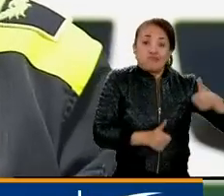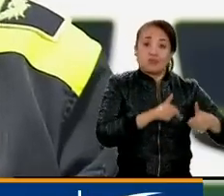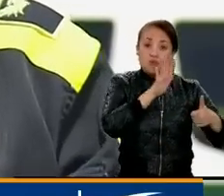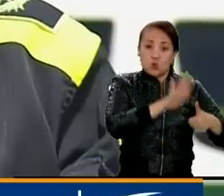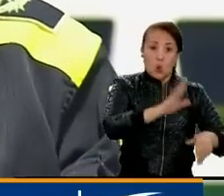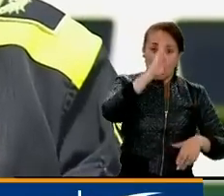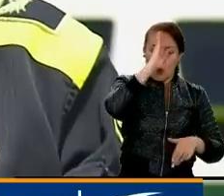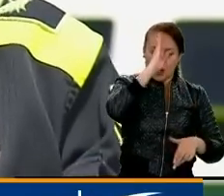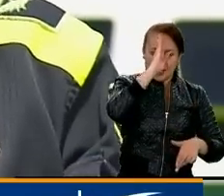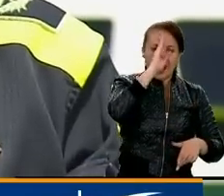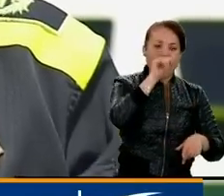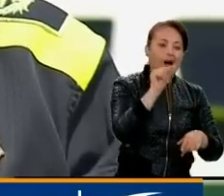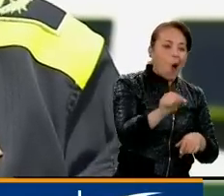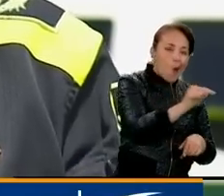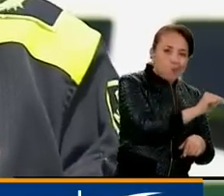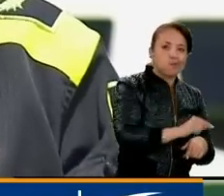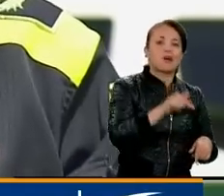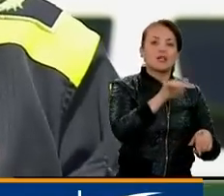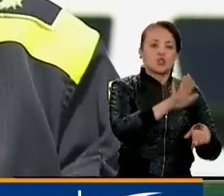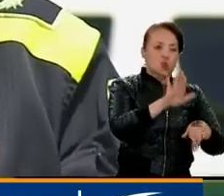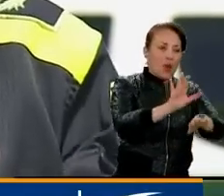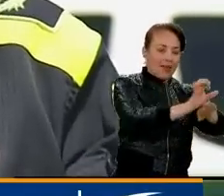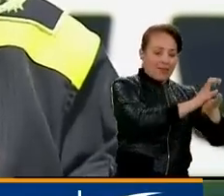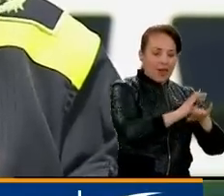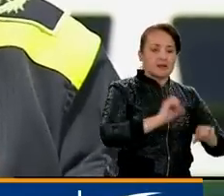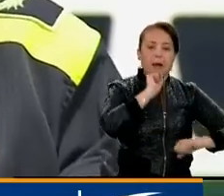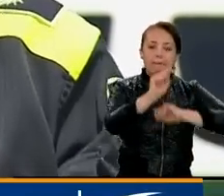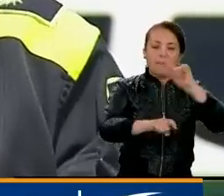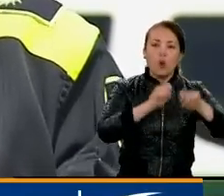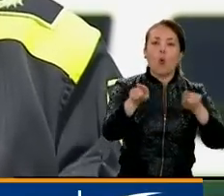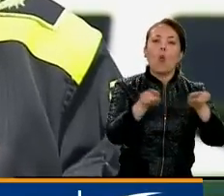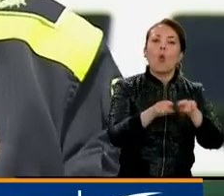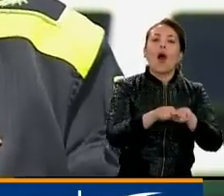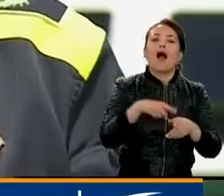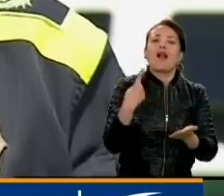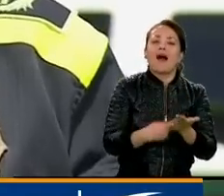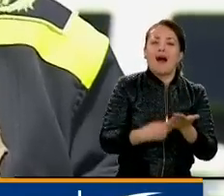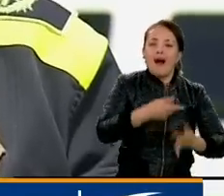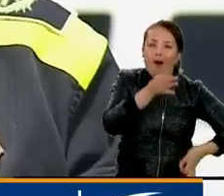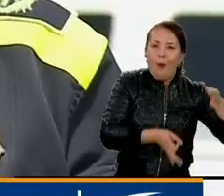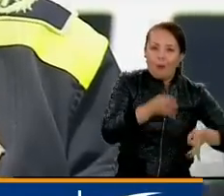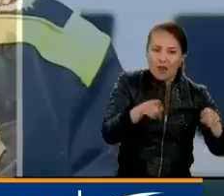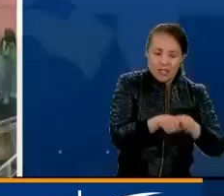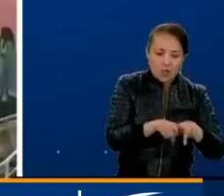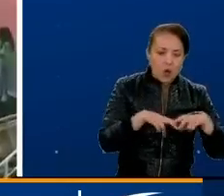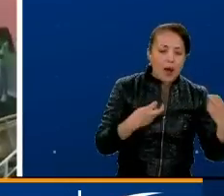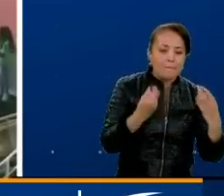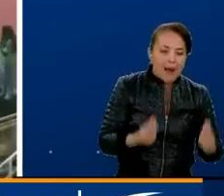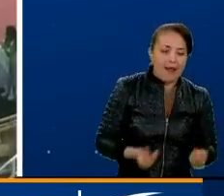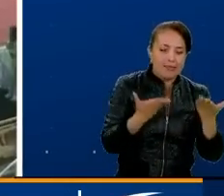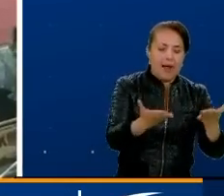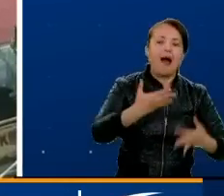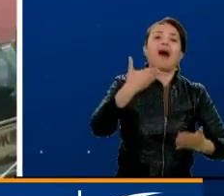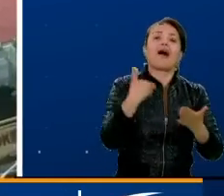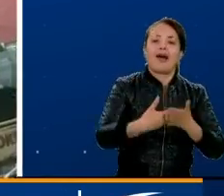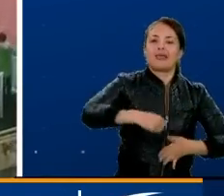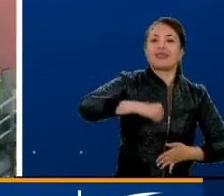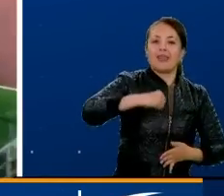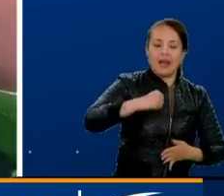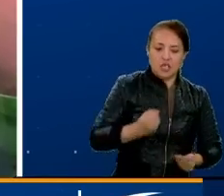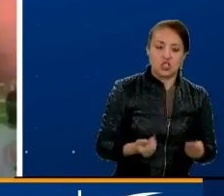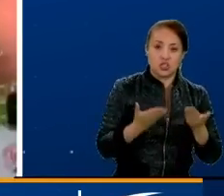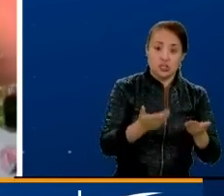las entidades, ahí le generan unas preguntas, le hacen una audiencia con el fin de garantizarle los derechos y establecer si es